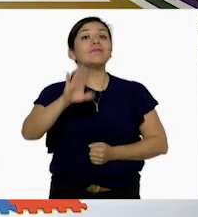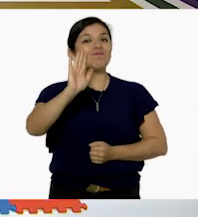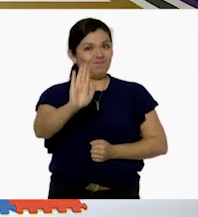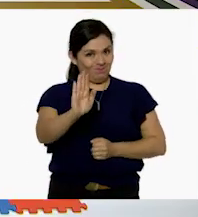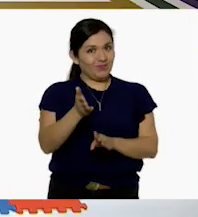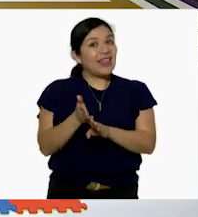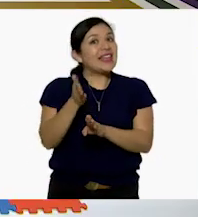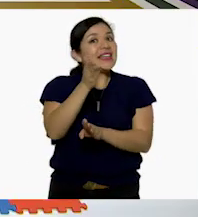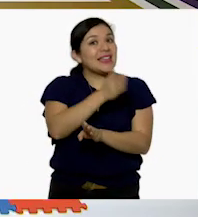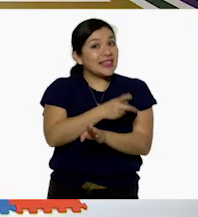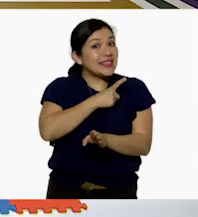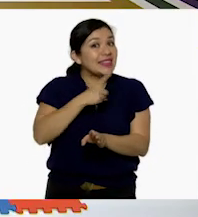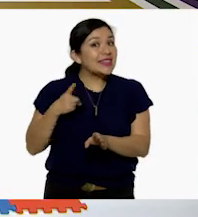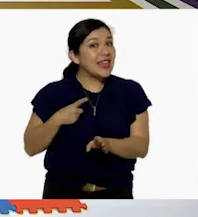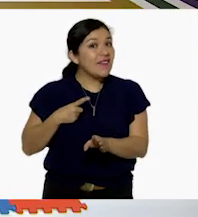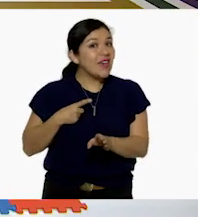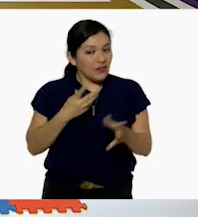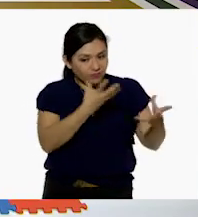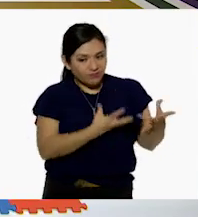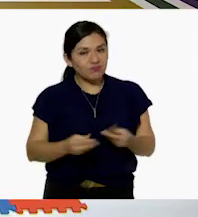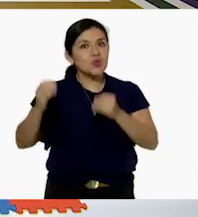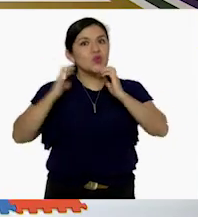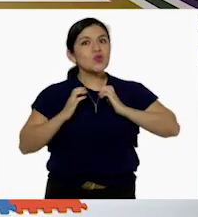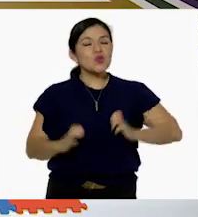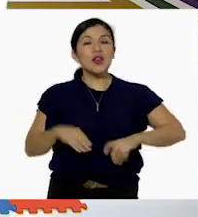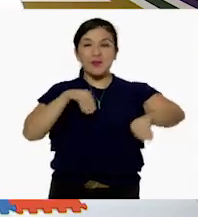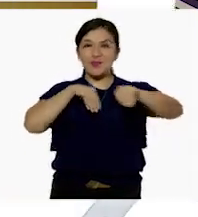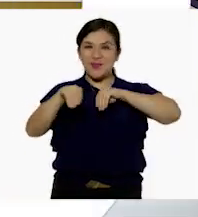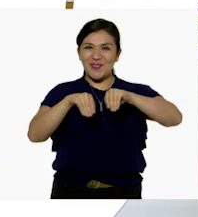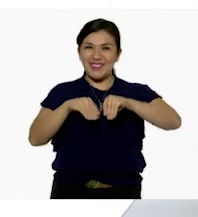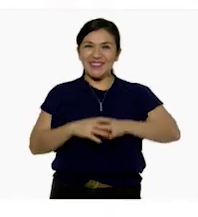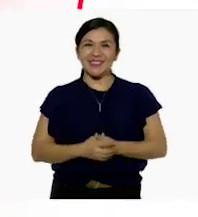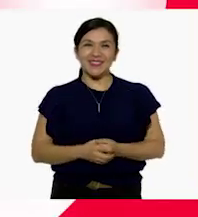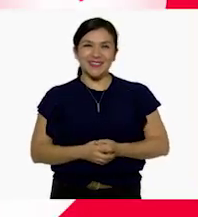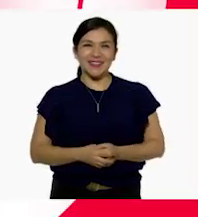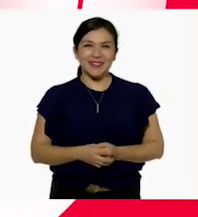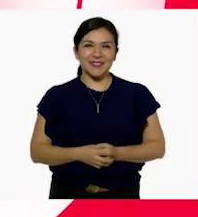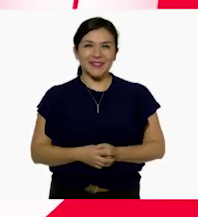Pero antes, vamos a movernos un poquito. Sí.